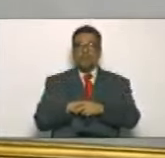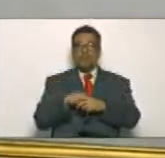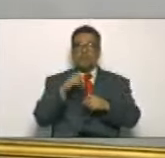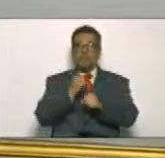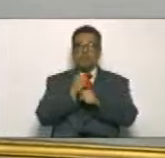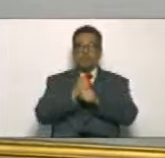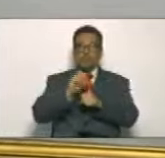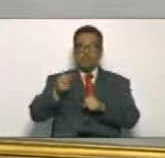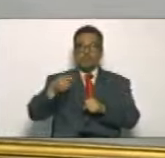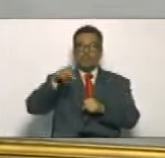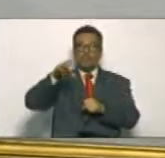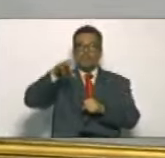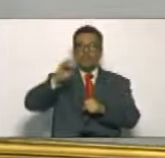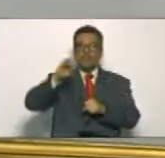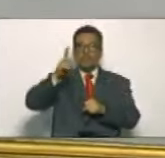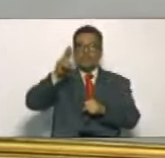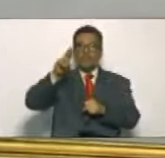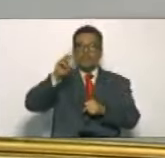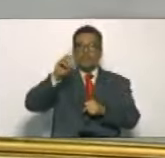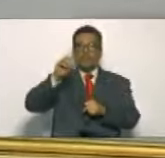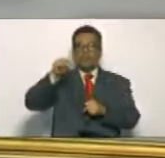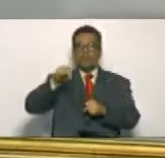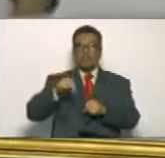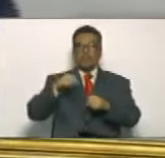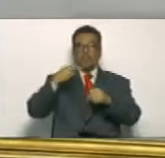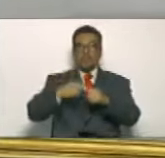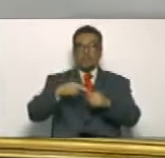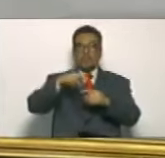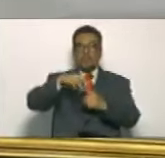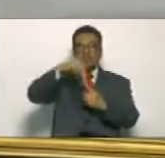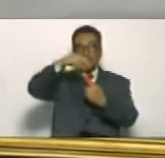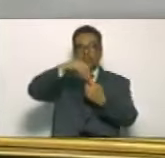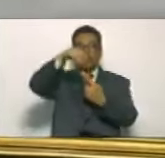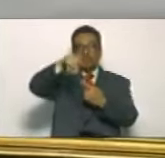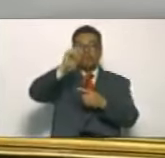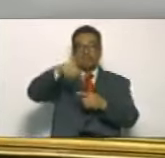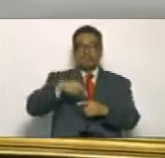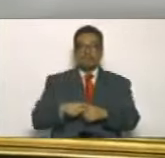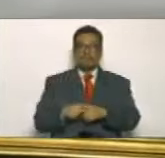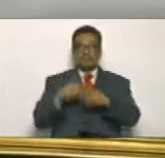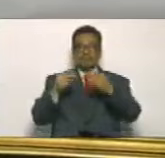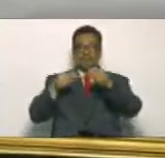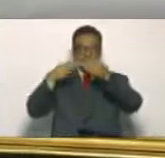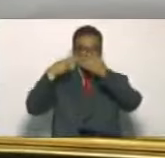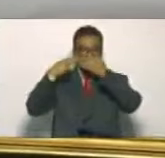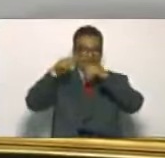operación Gedeón, el golpe del distribuidor Altamira. ¿Cuántas